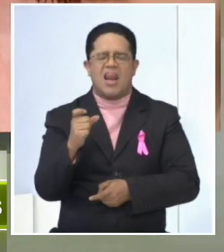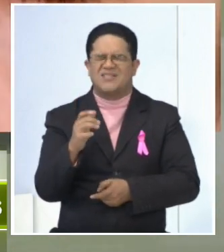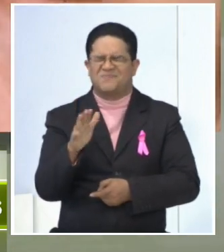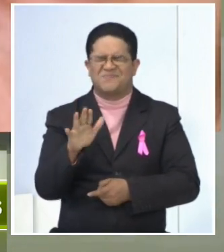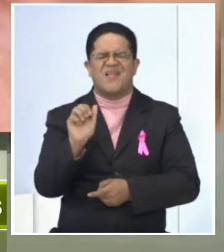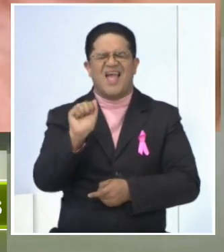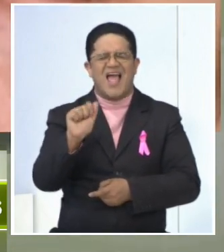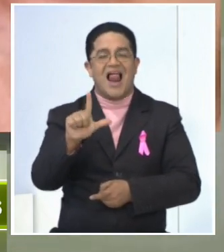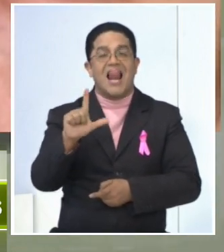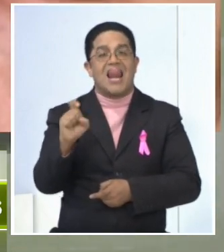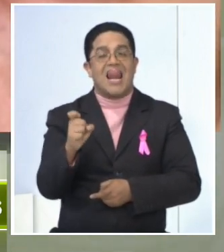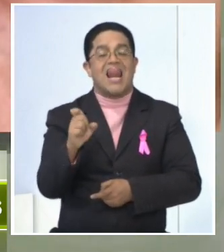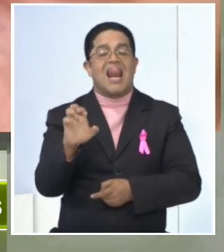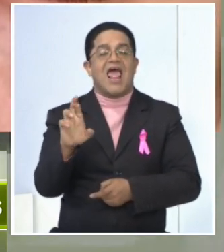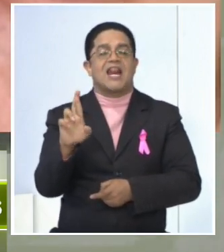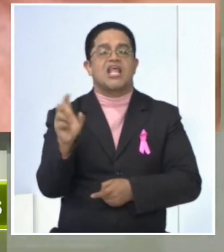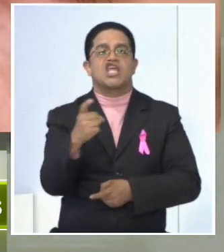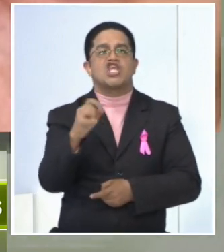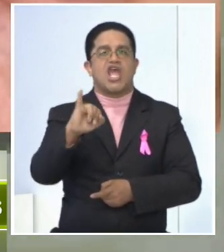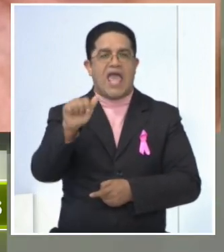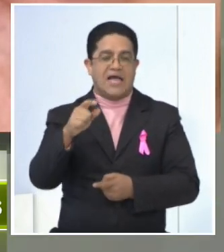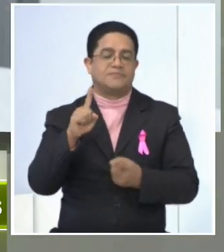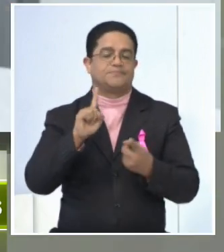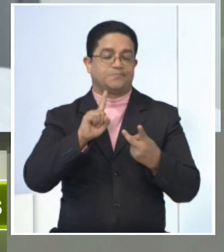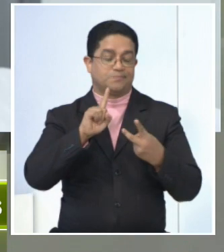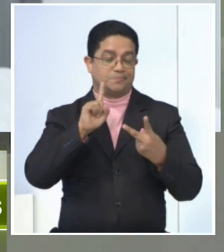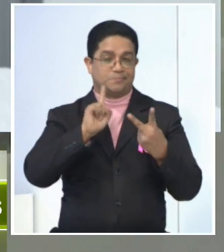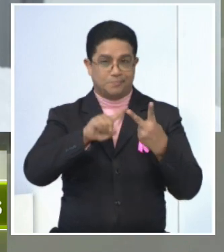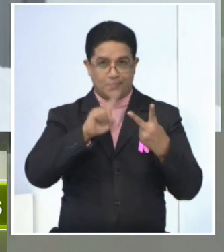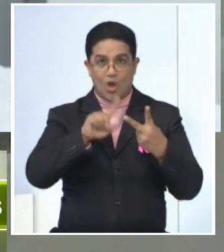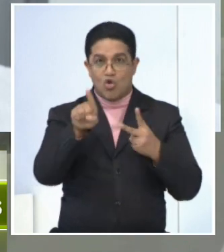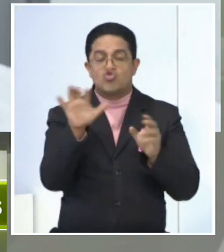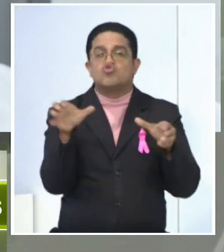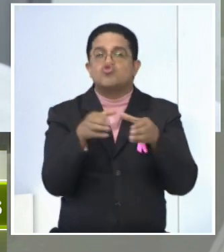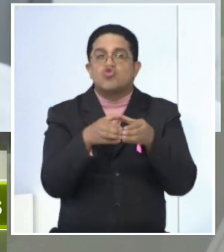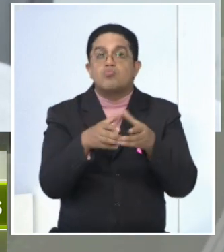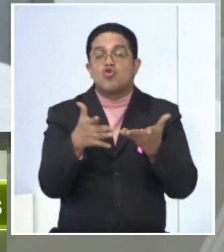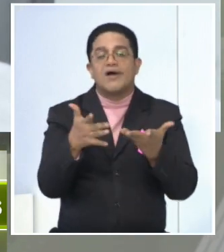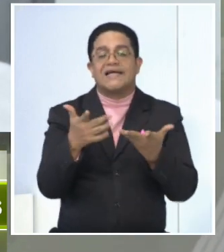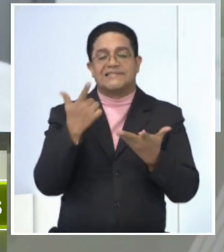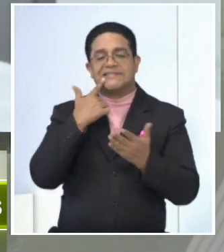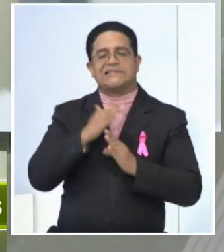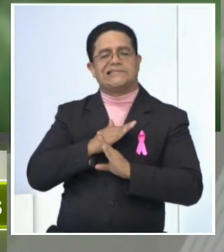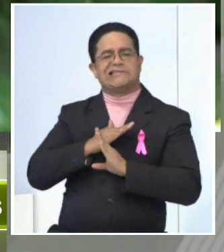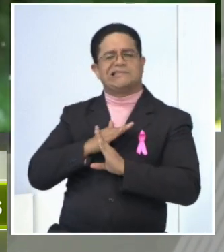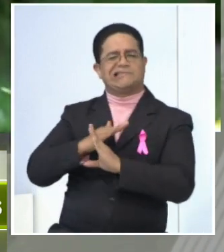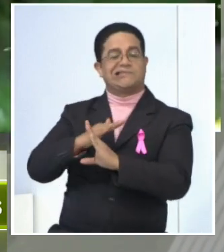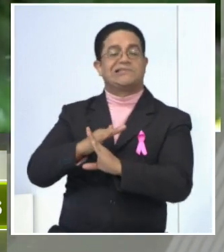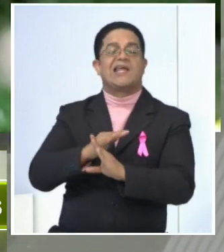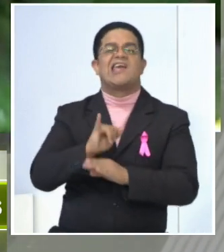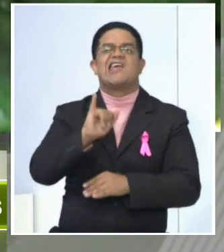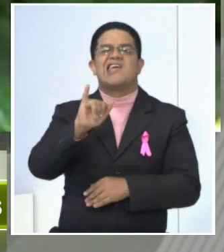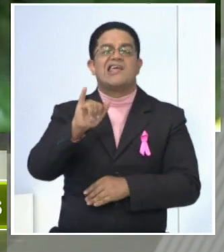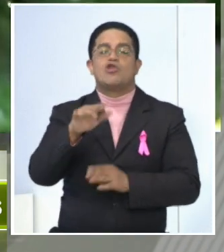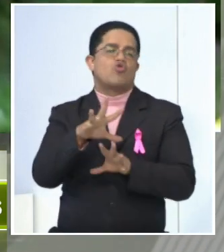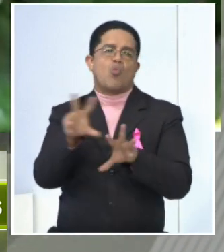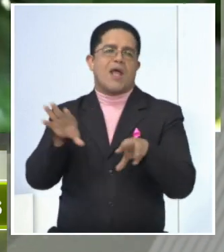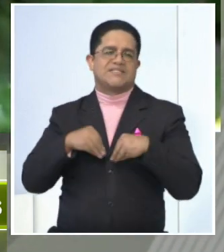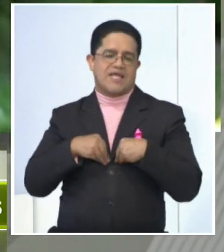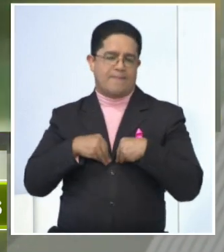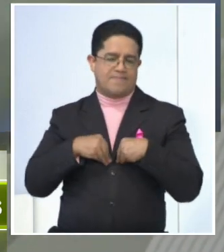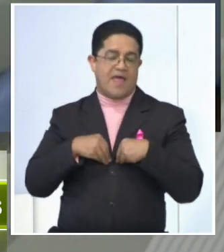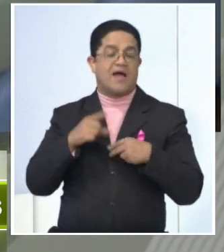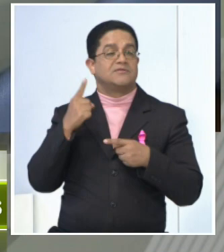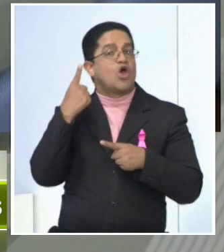tipo de cosas. Ahora, hay un grupo de pacientes que es muy grande también, que tienen intolerancias. La intolerancia no es mediada por la inmunoglobulina